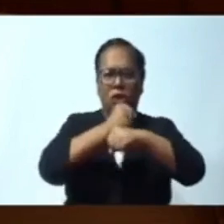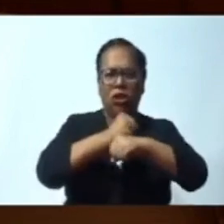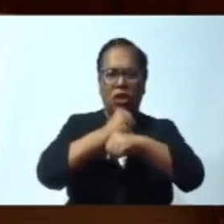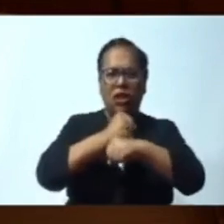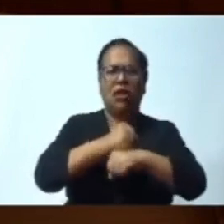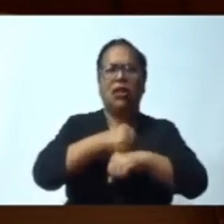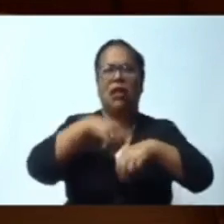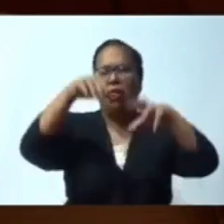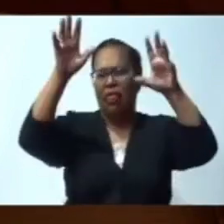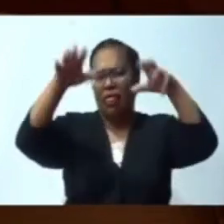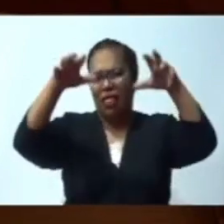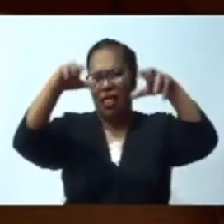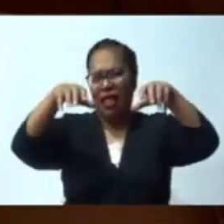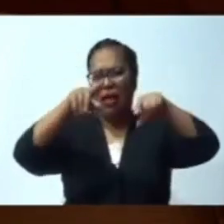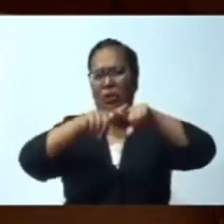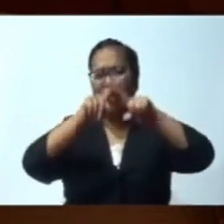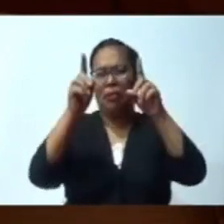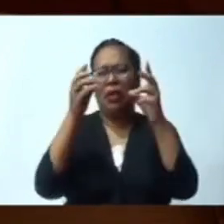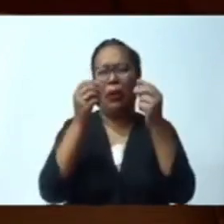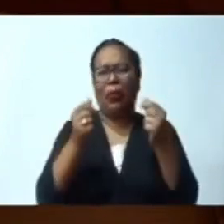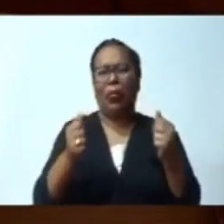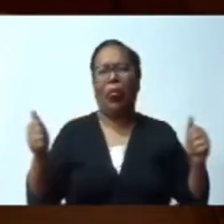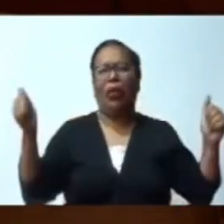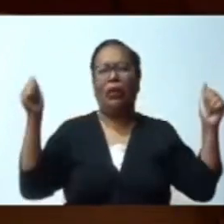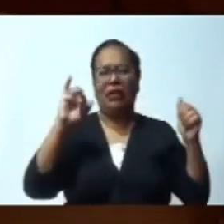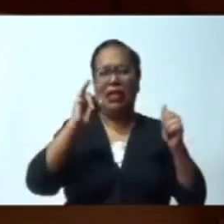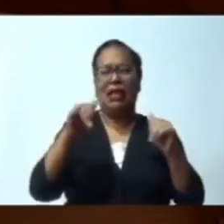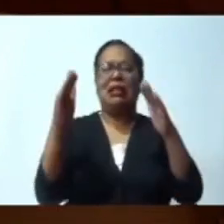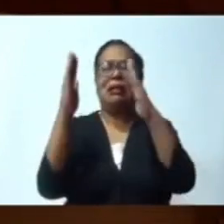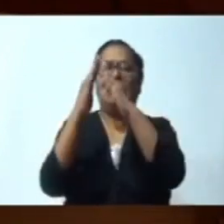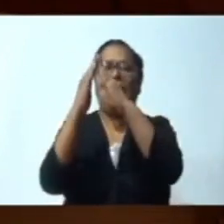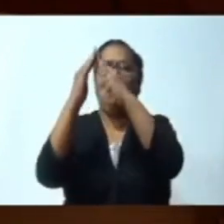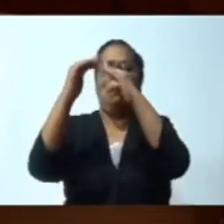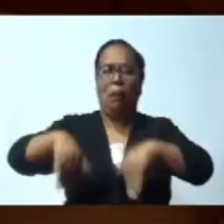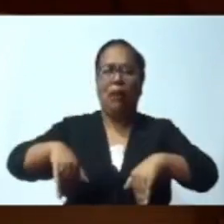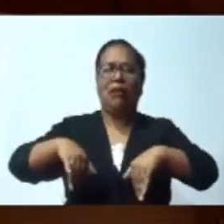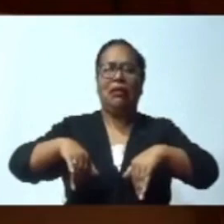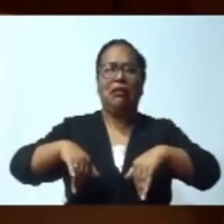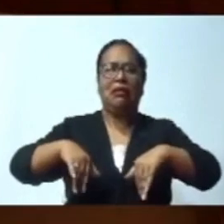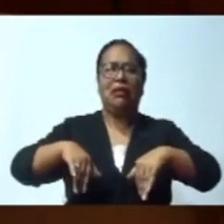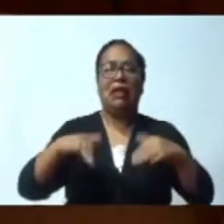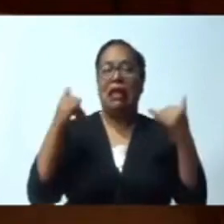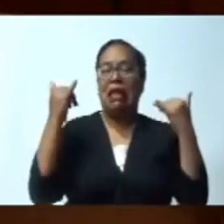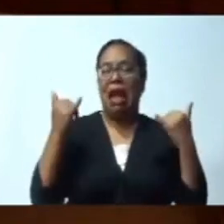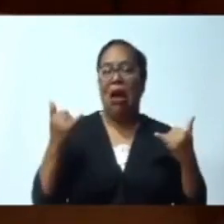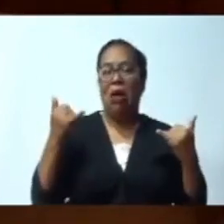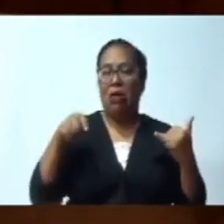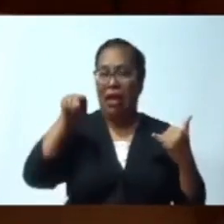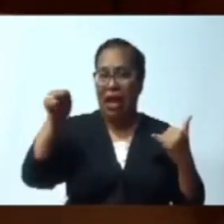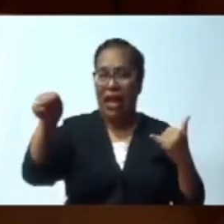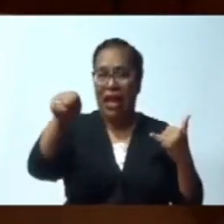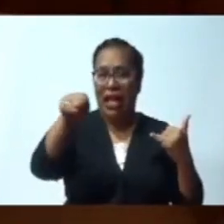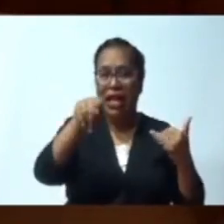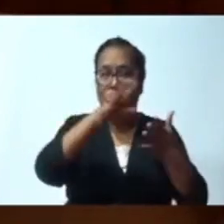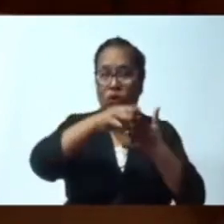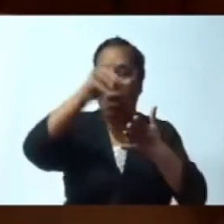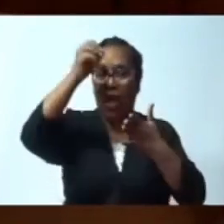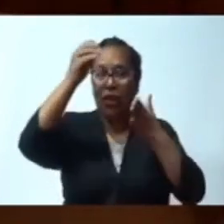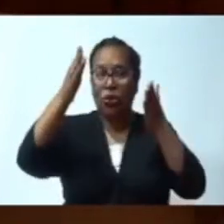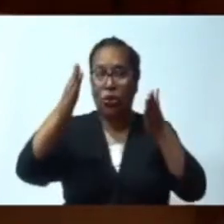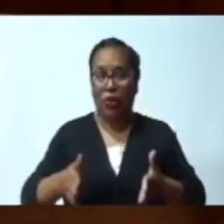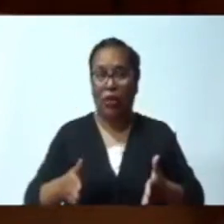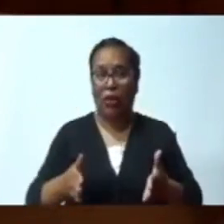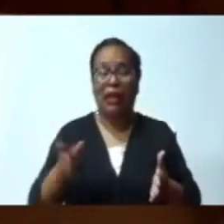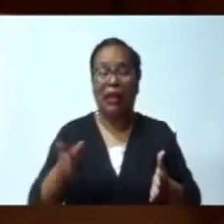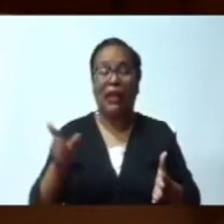fue desgastando y hace poco se derrumbó y ahora no hay dónde meter esa parte de estudiantes. Ahora, la